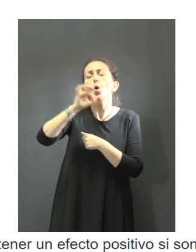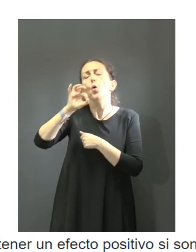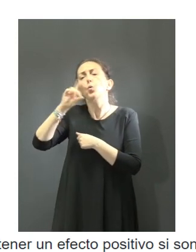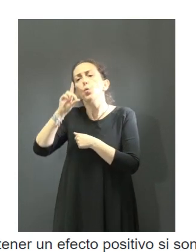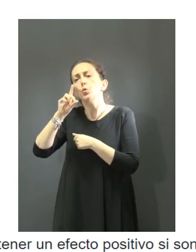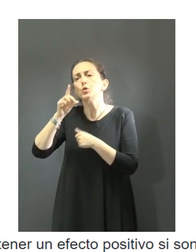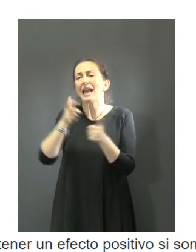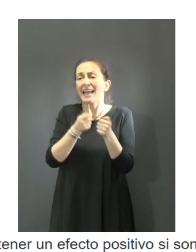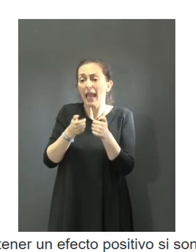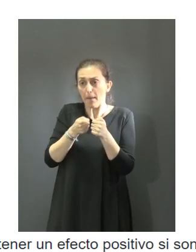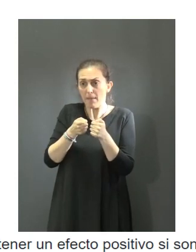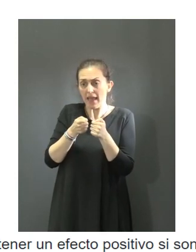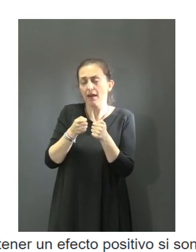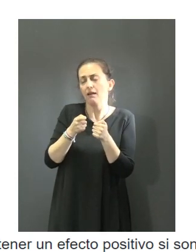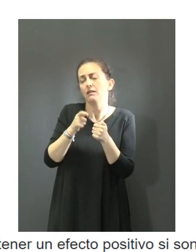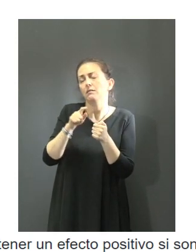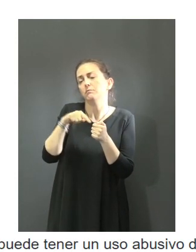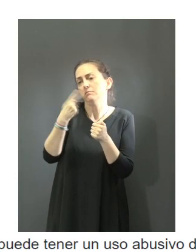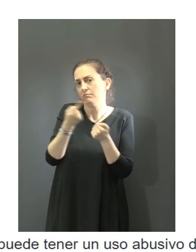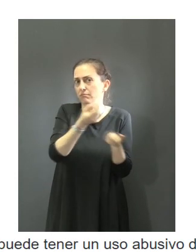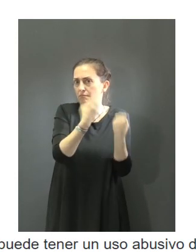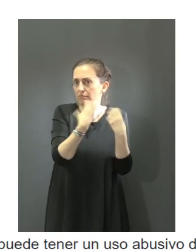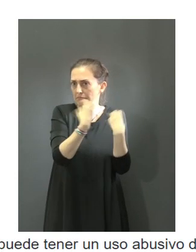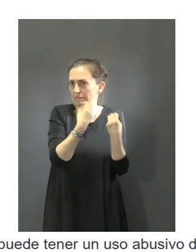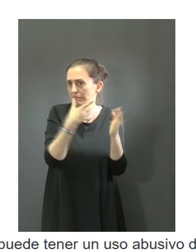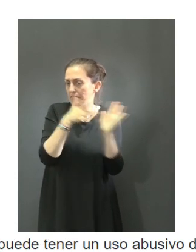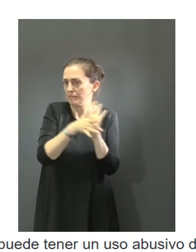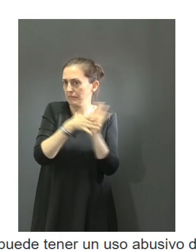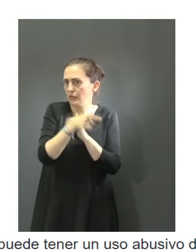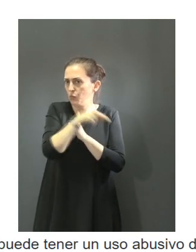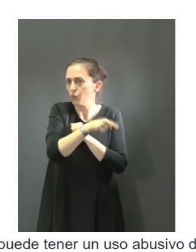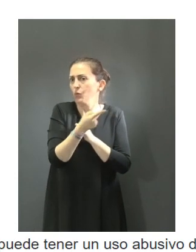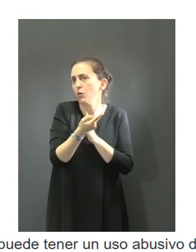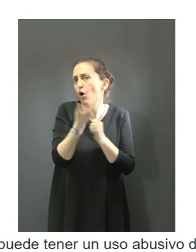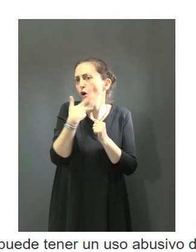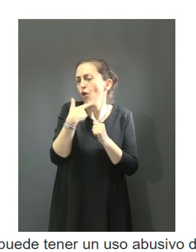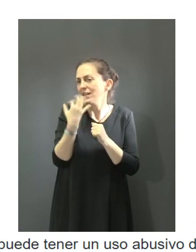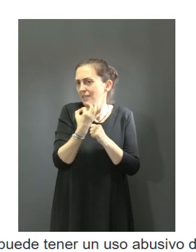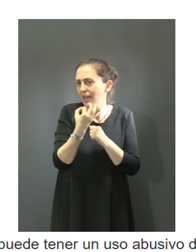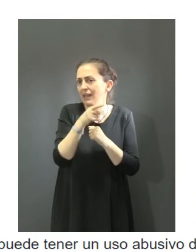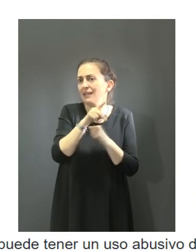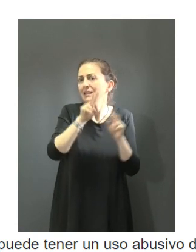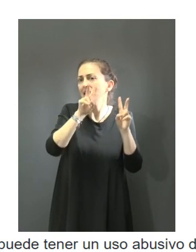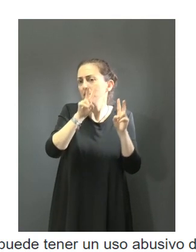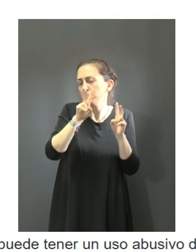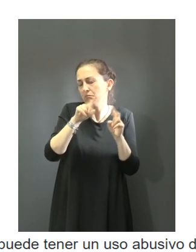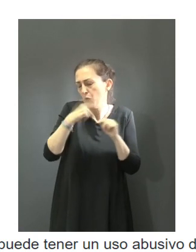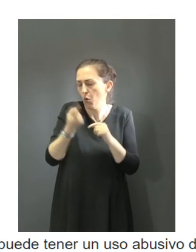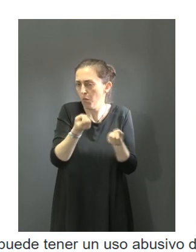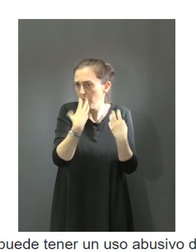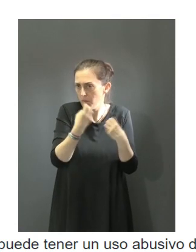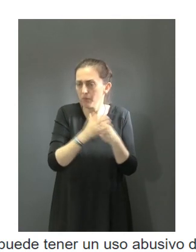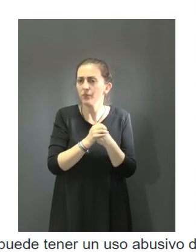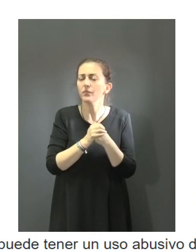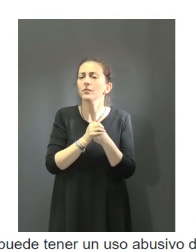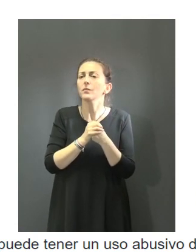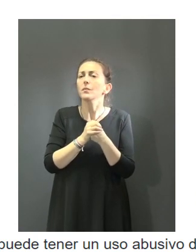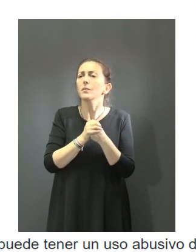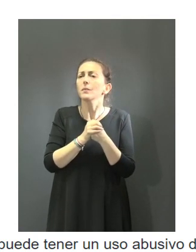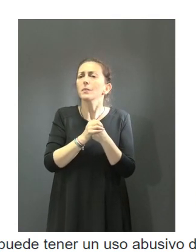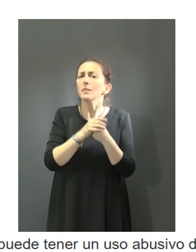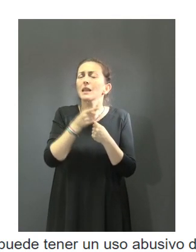te voy a pedir, para no hablar yo tanto, pues que la expliques tú, lo que conozcas, dentro de un momentín, en cuanto te pase la